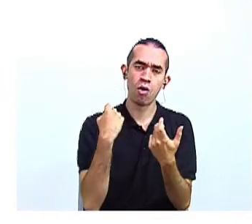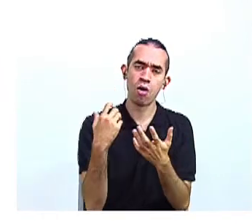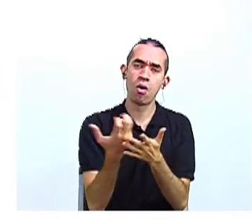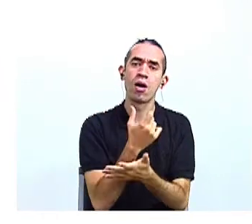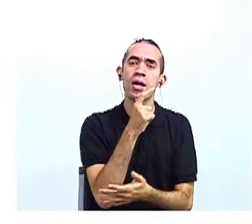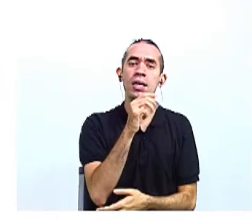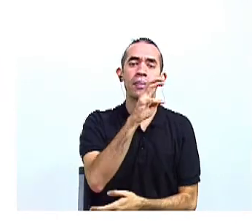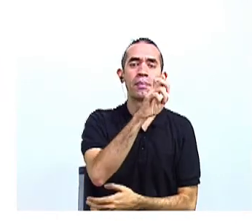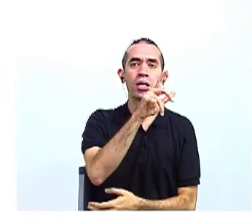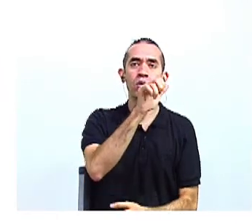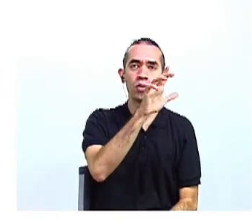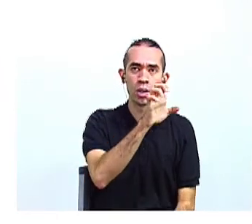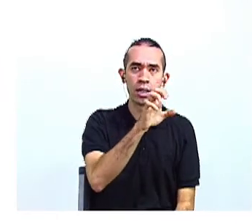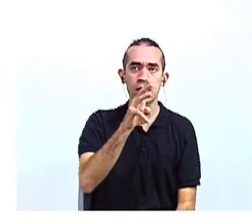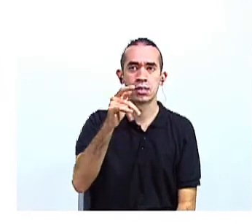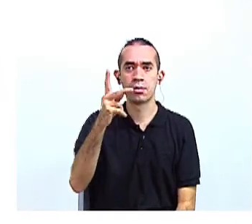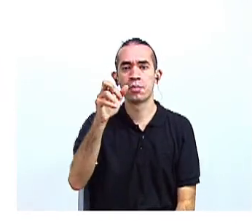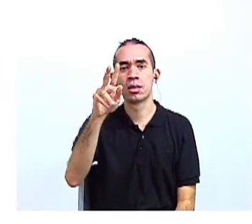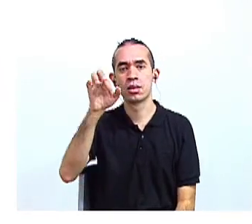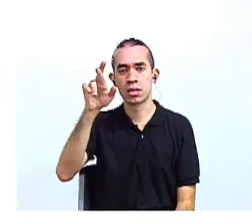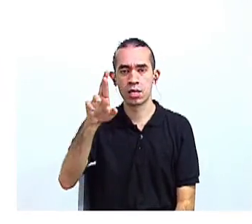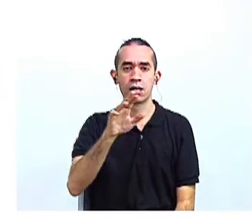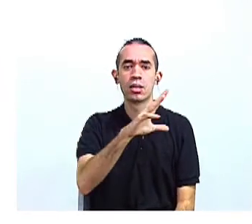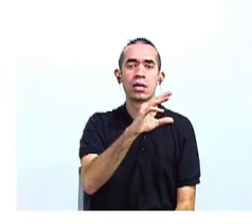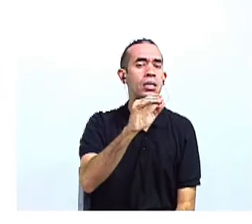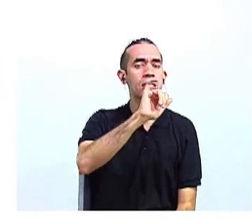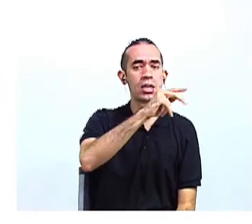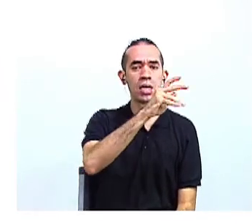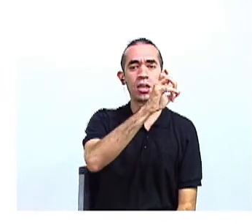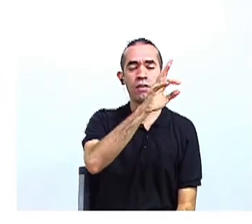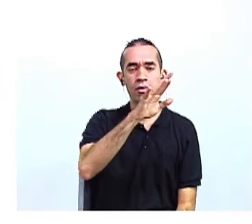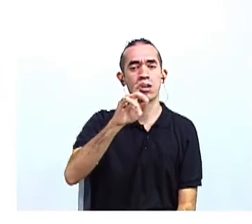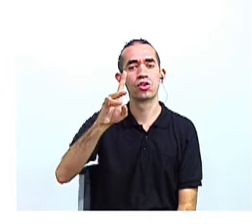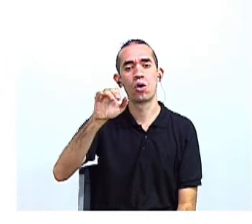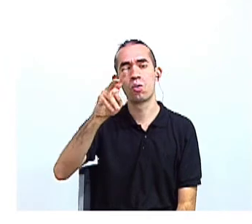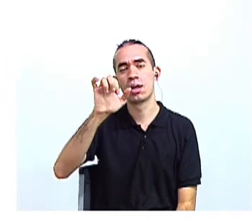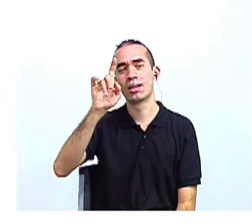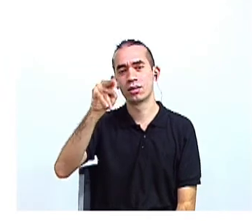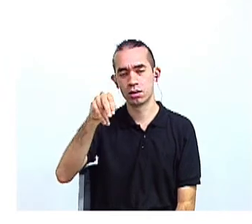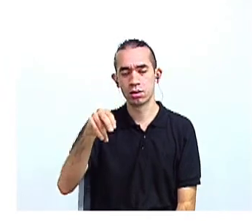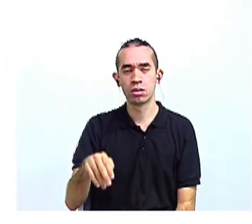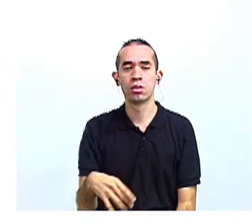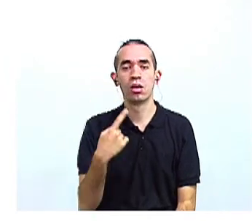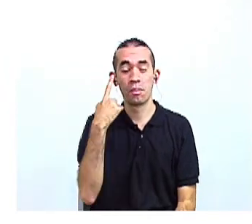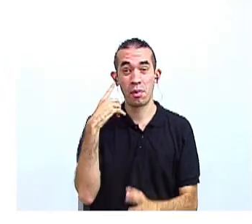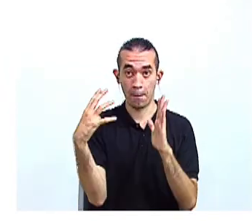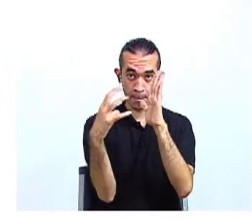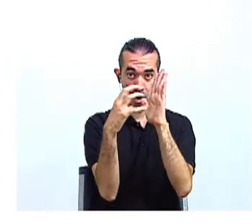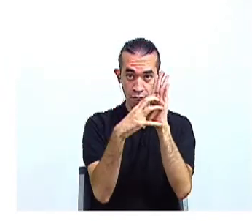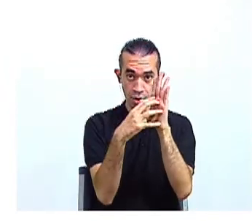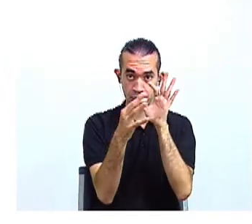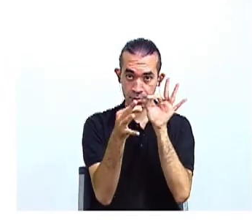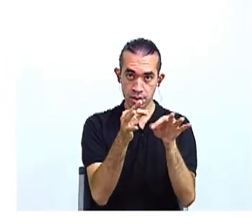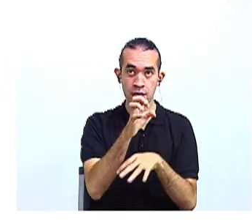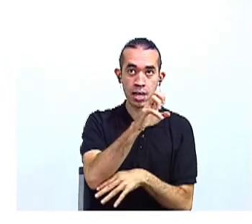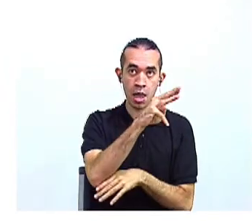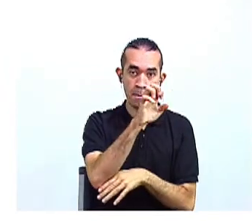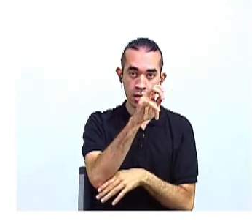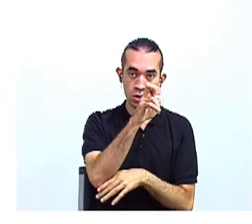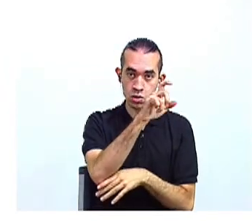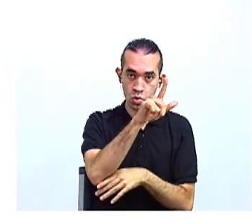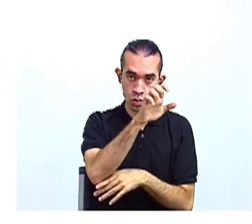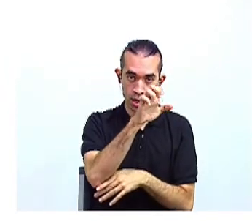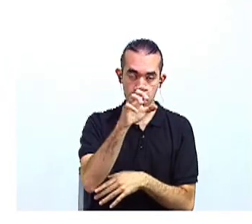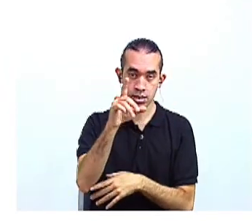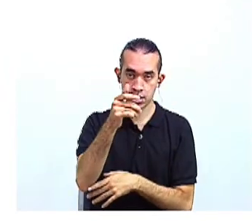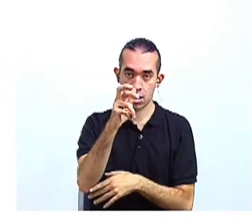Emmanuel Charpentier y Jennifer Doudna. En este caso, este episodio, este párrafo está referido a Emmanuel Charpentier.